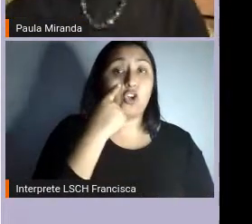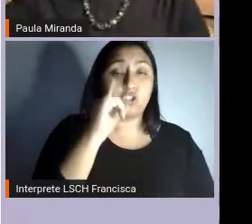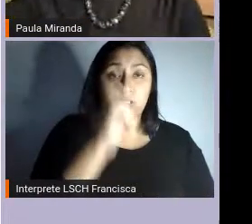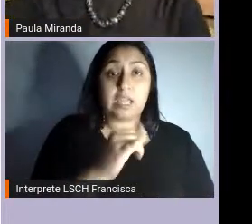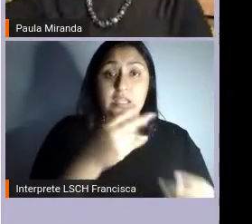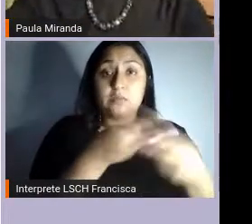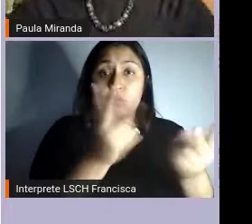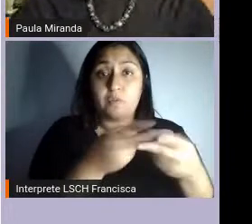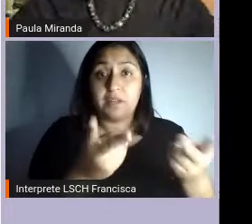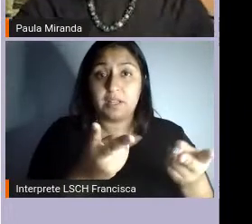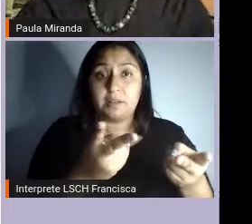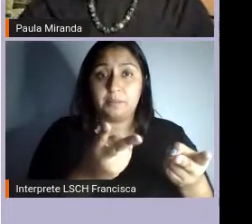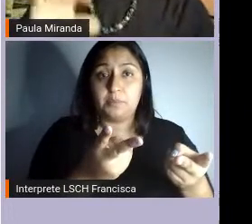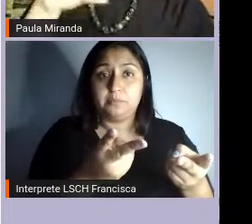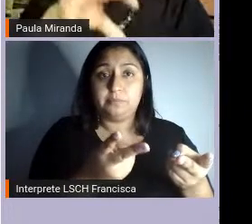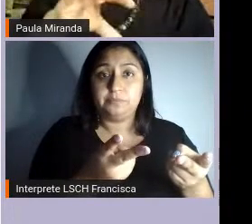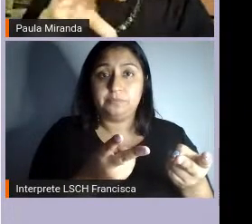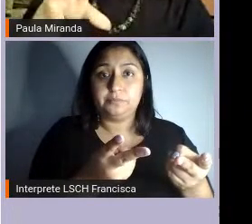el manuscrito,